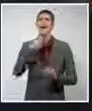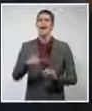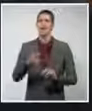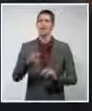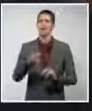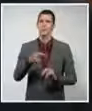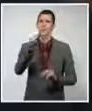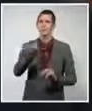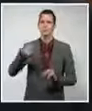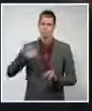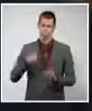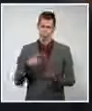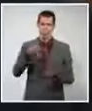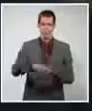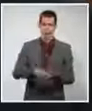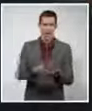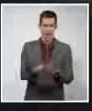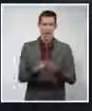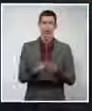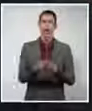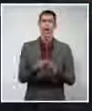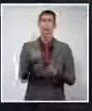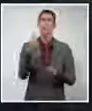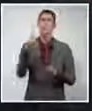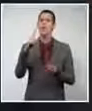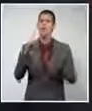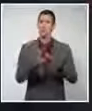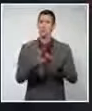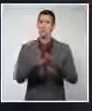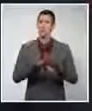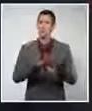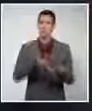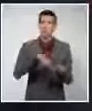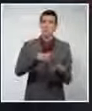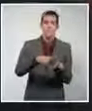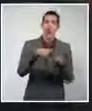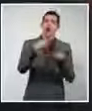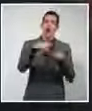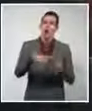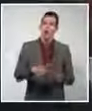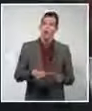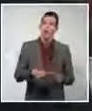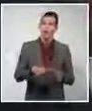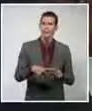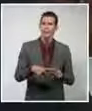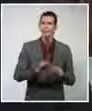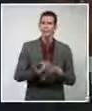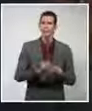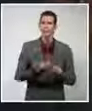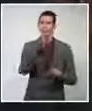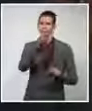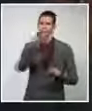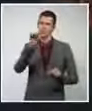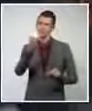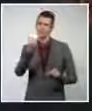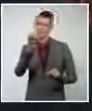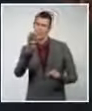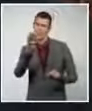recarga, pero adicionalmente se da un bono de un giga adicional para consumir en la red LTE y se dan también un bono de 300 megas